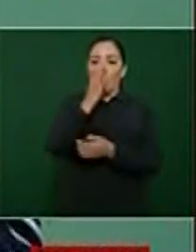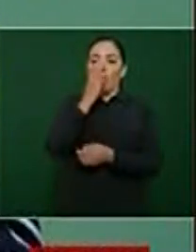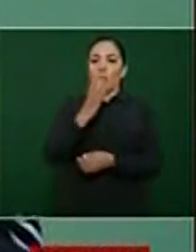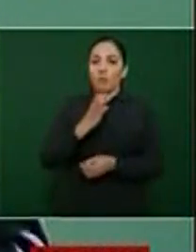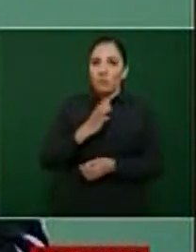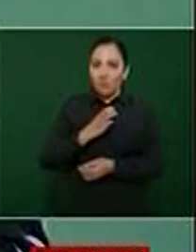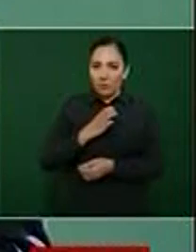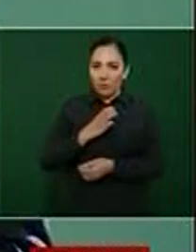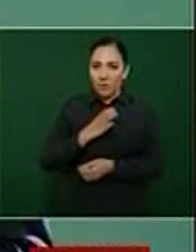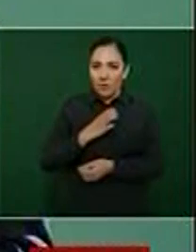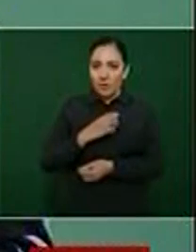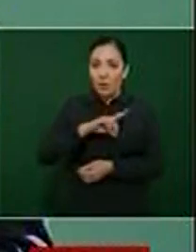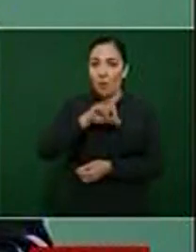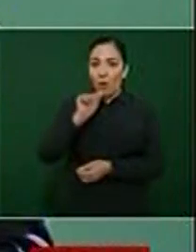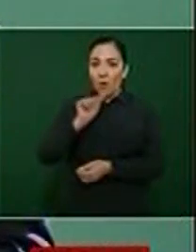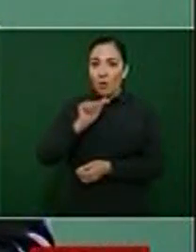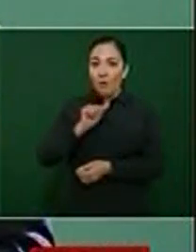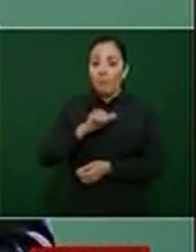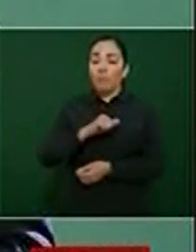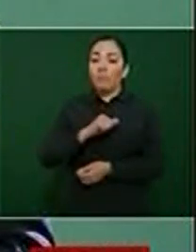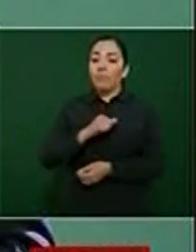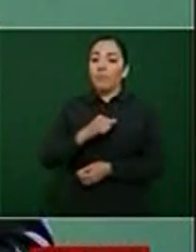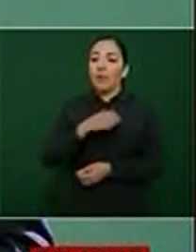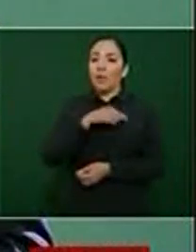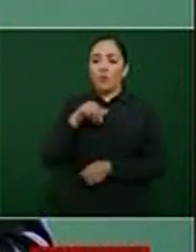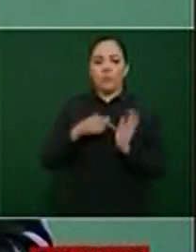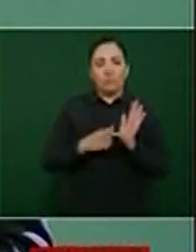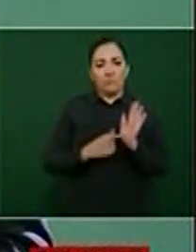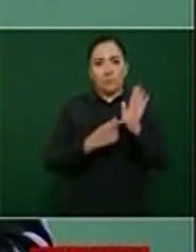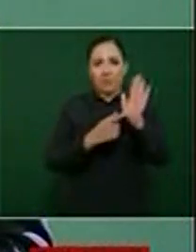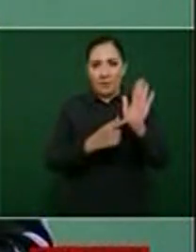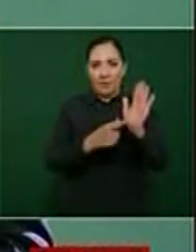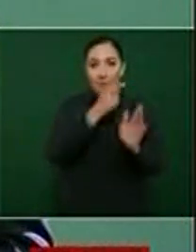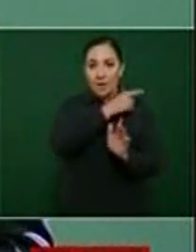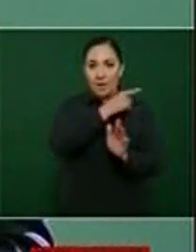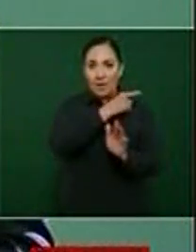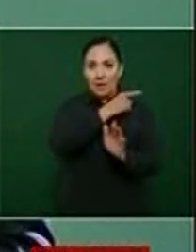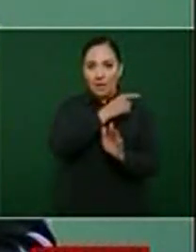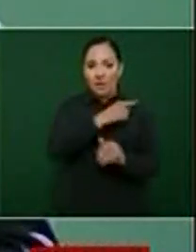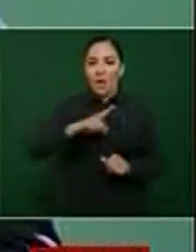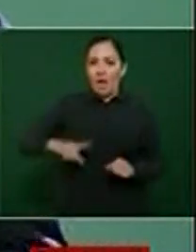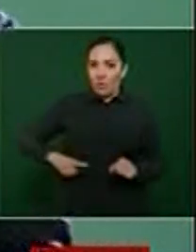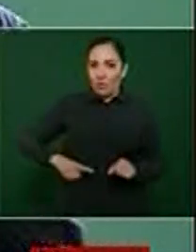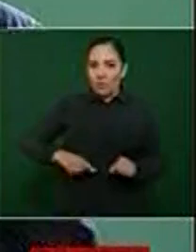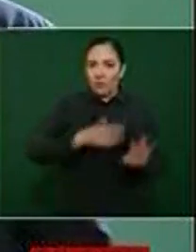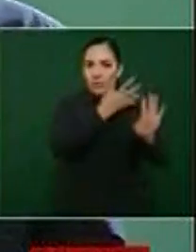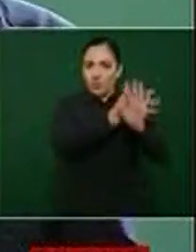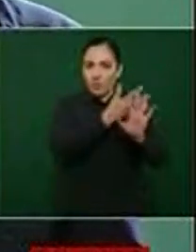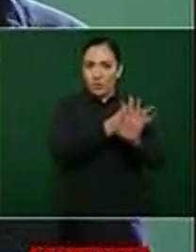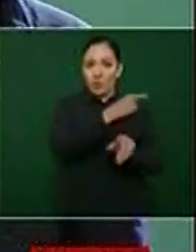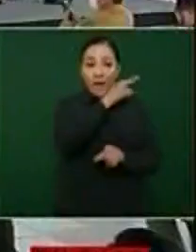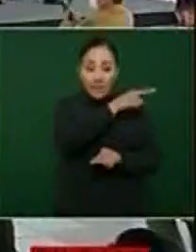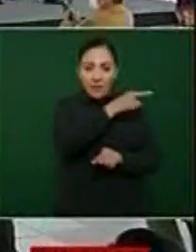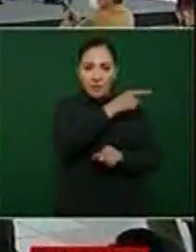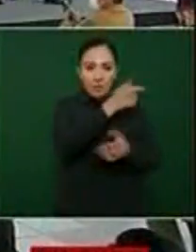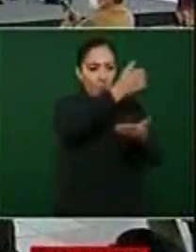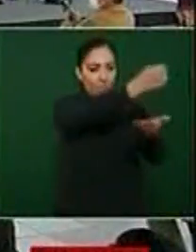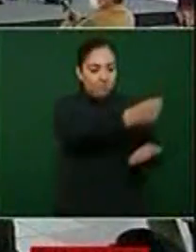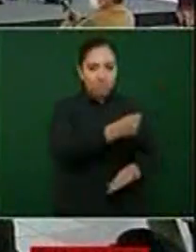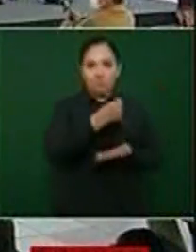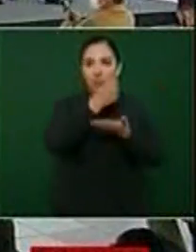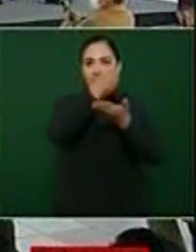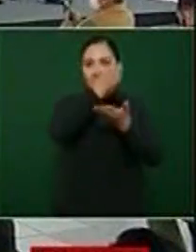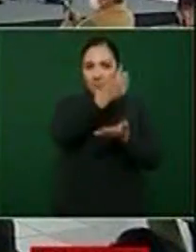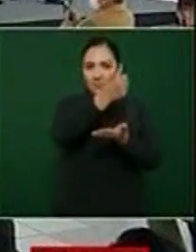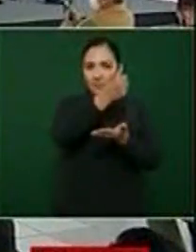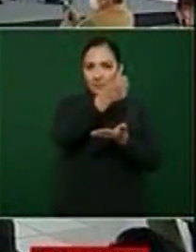tema en solo una situación desvía y eso no ayuda. Entonces, creo que también tenemos una gran